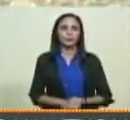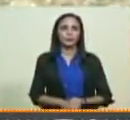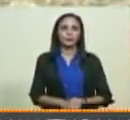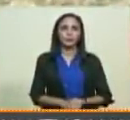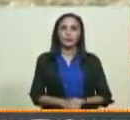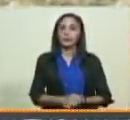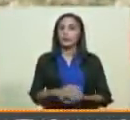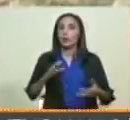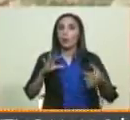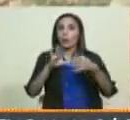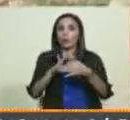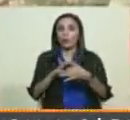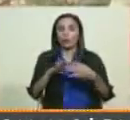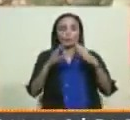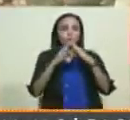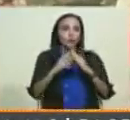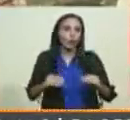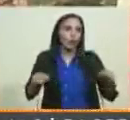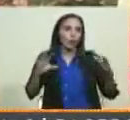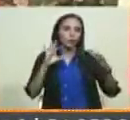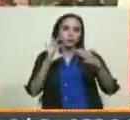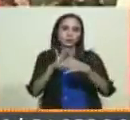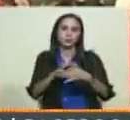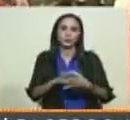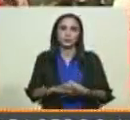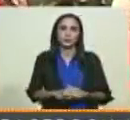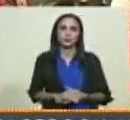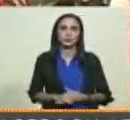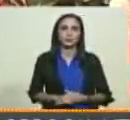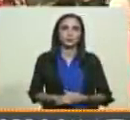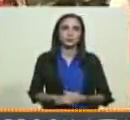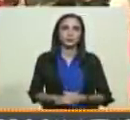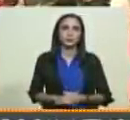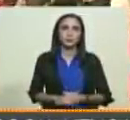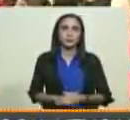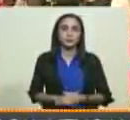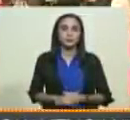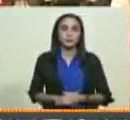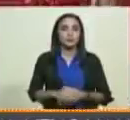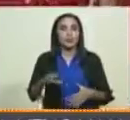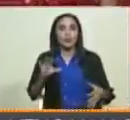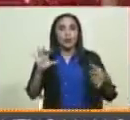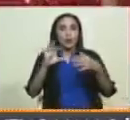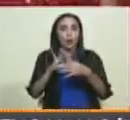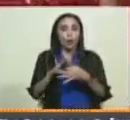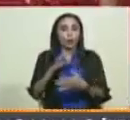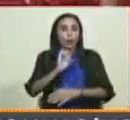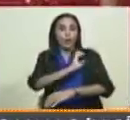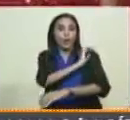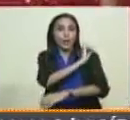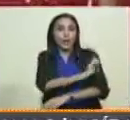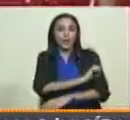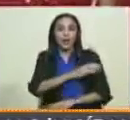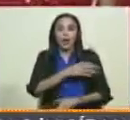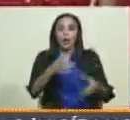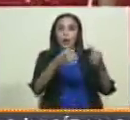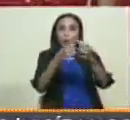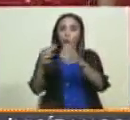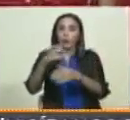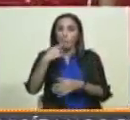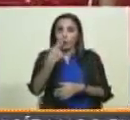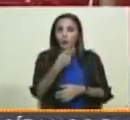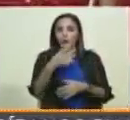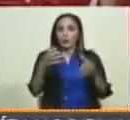Tenemos que unir todas las fuerzas espirituales de la patria. Tenemos que unir todas las fuerzas políticas y sociales de la